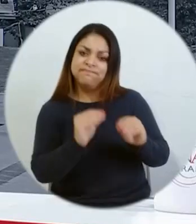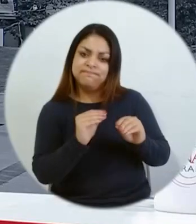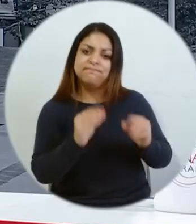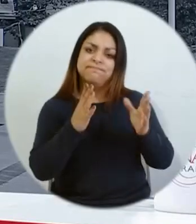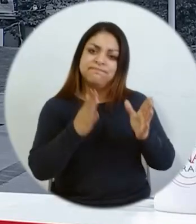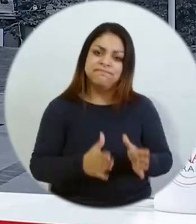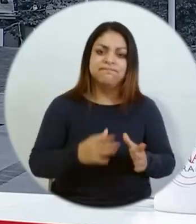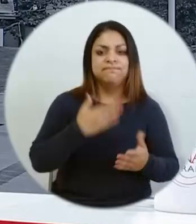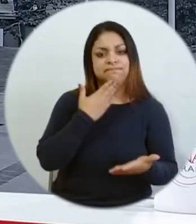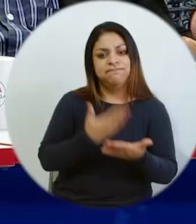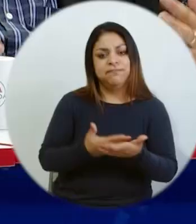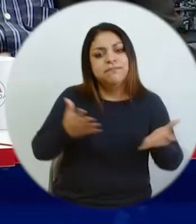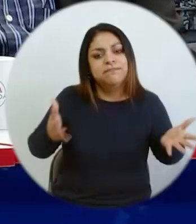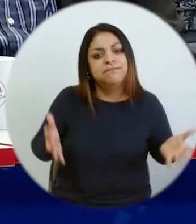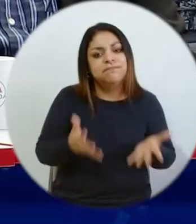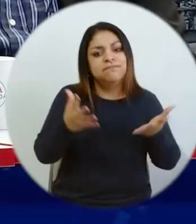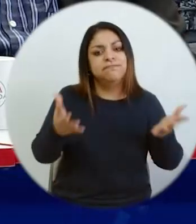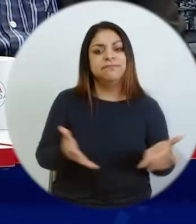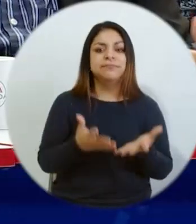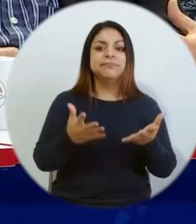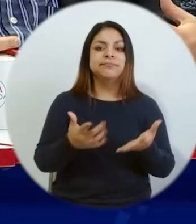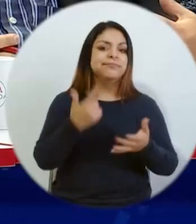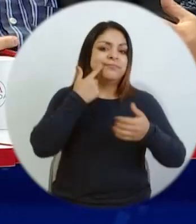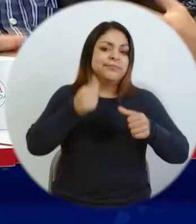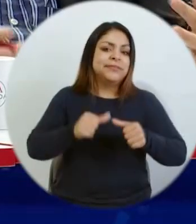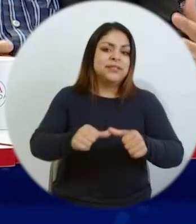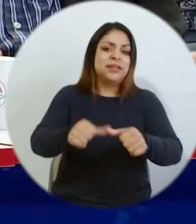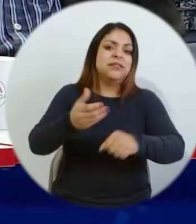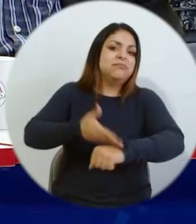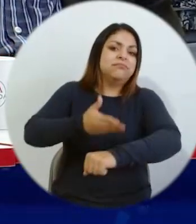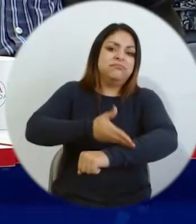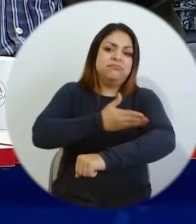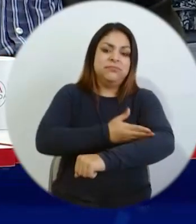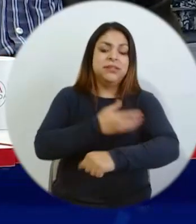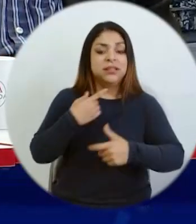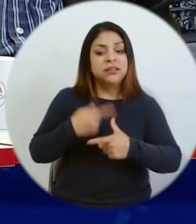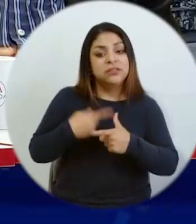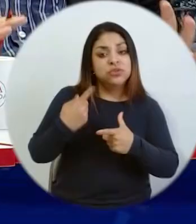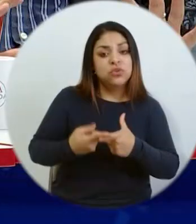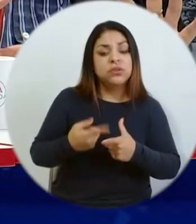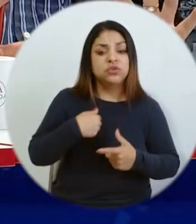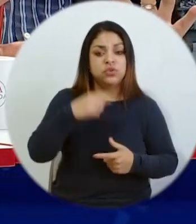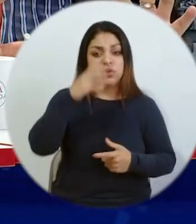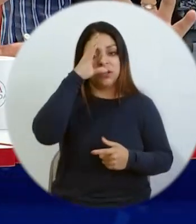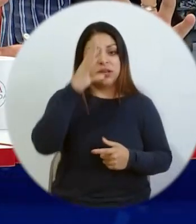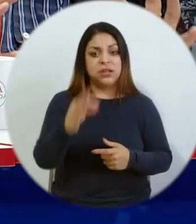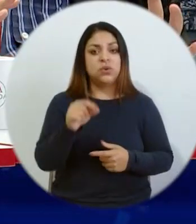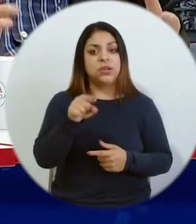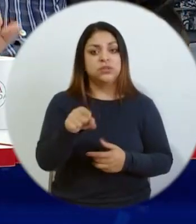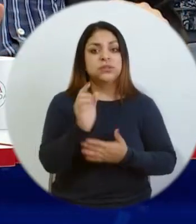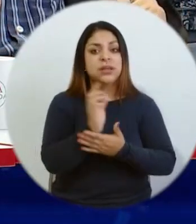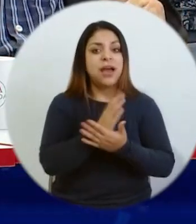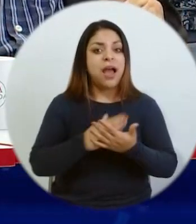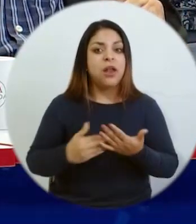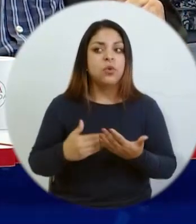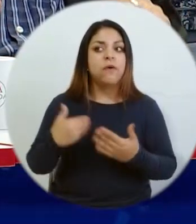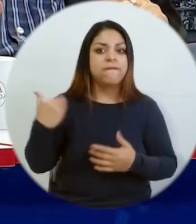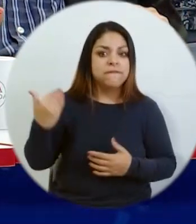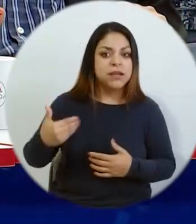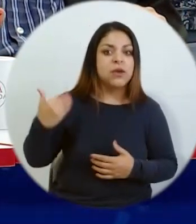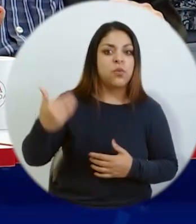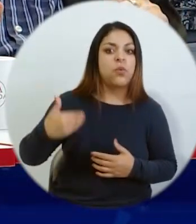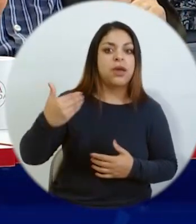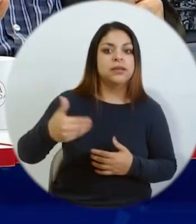y educadores, y les motivan a seguir superándose en ese sentido. Entonces yo creo que esto es algo que con